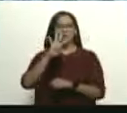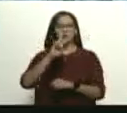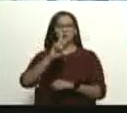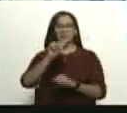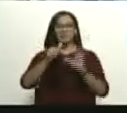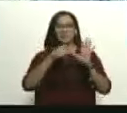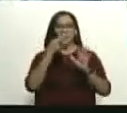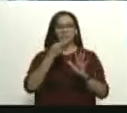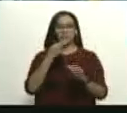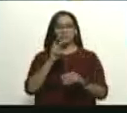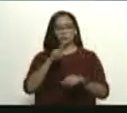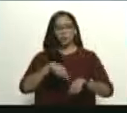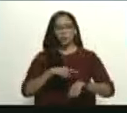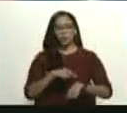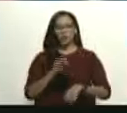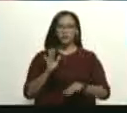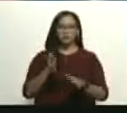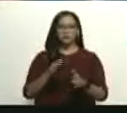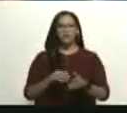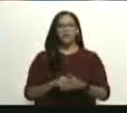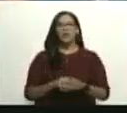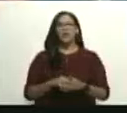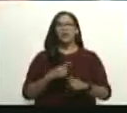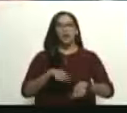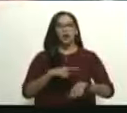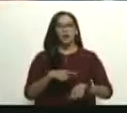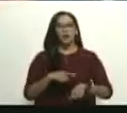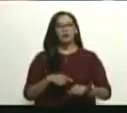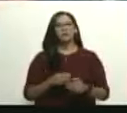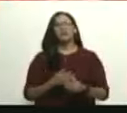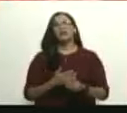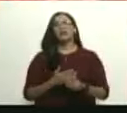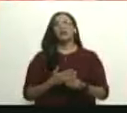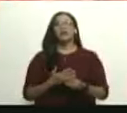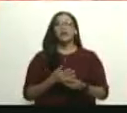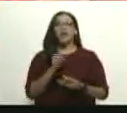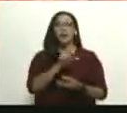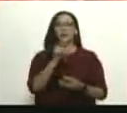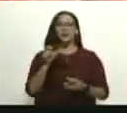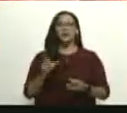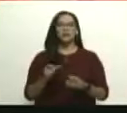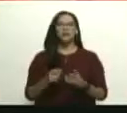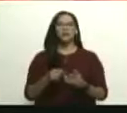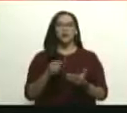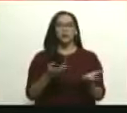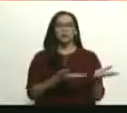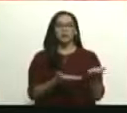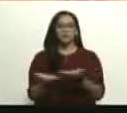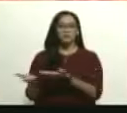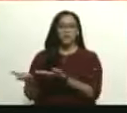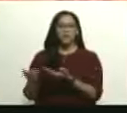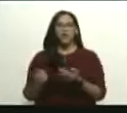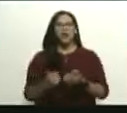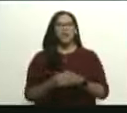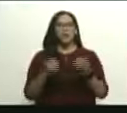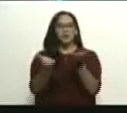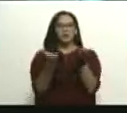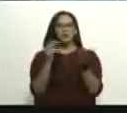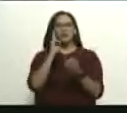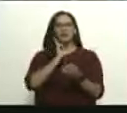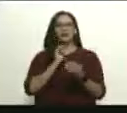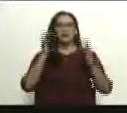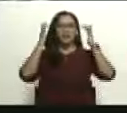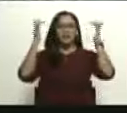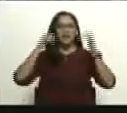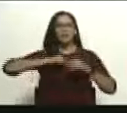tarde, hace casi dos horas, en la hora local, y el personal como tal, los connacionales, fueron recibidos por el Servicio Bolivariano de Inteligencia,